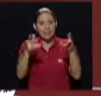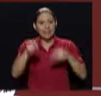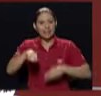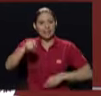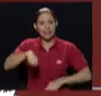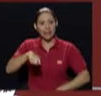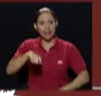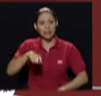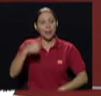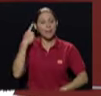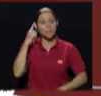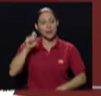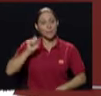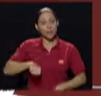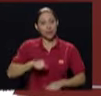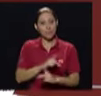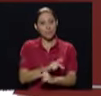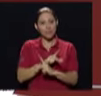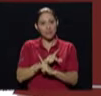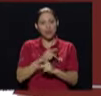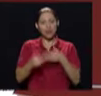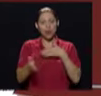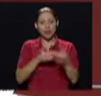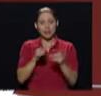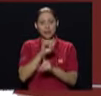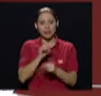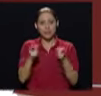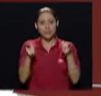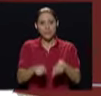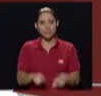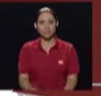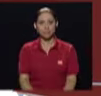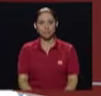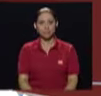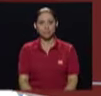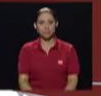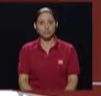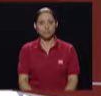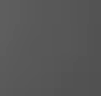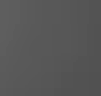información necesaria para poder prevenir cualquier evento.